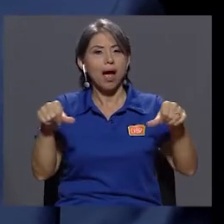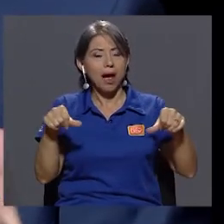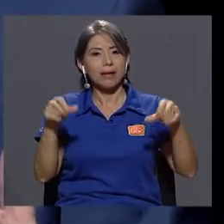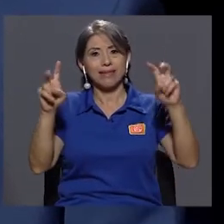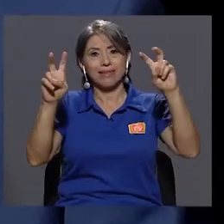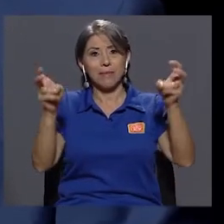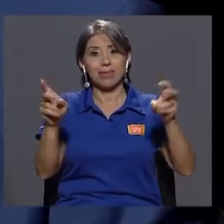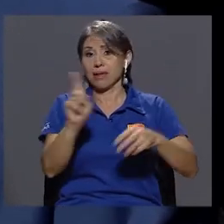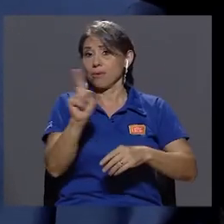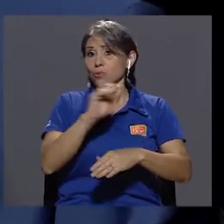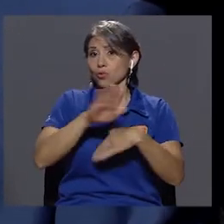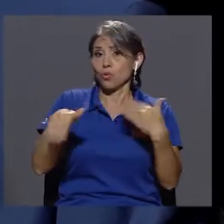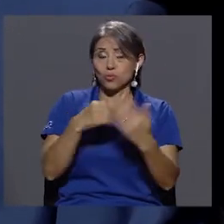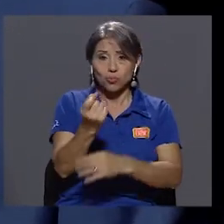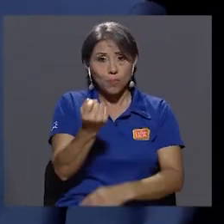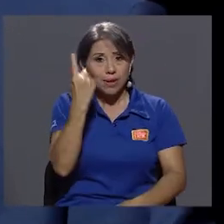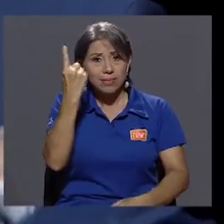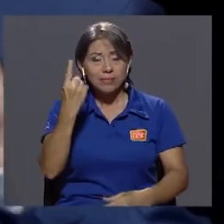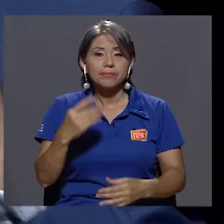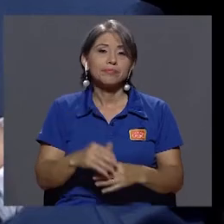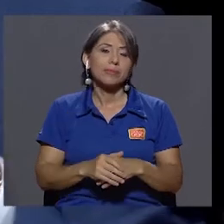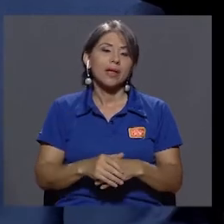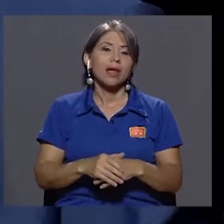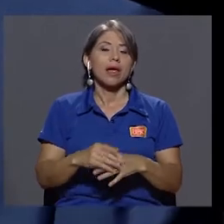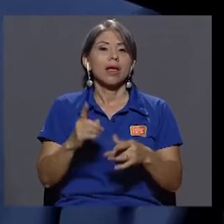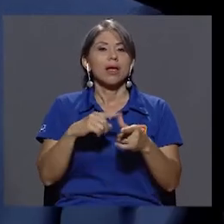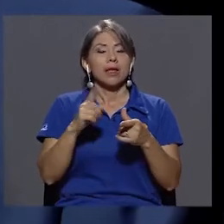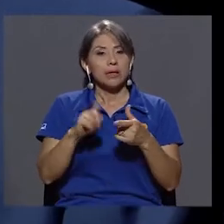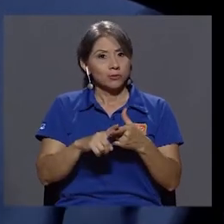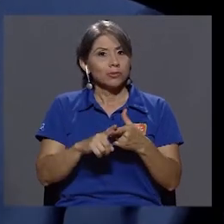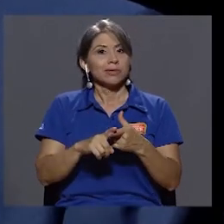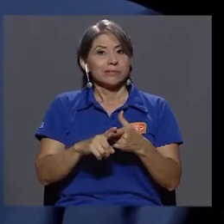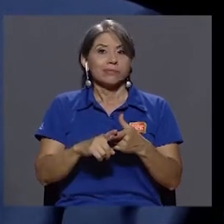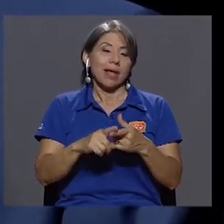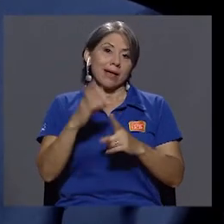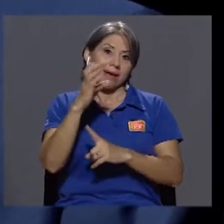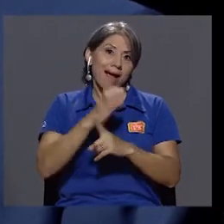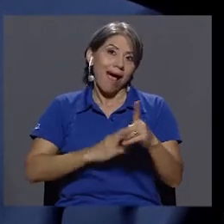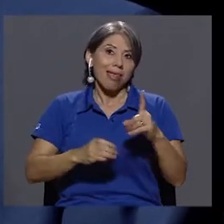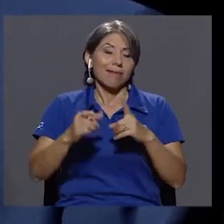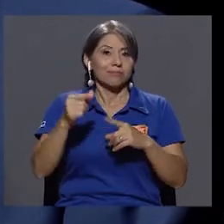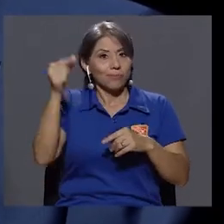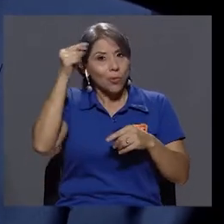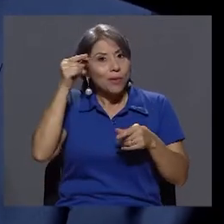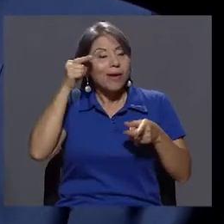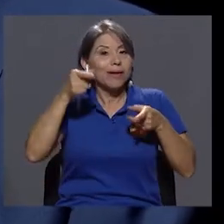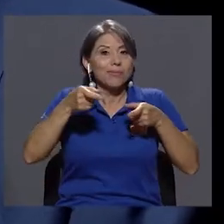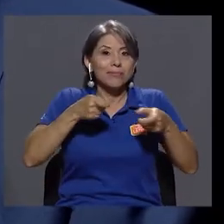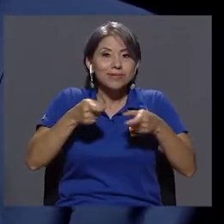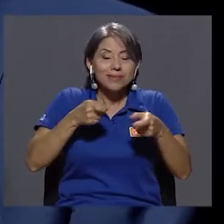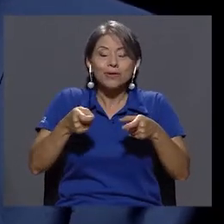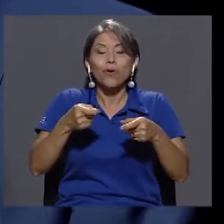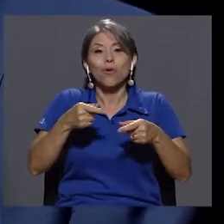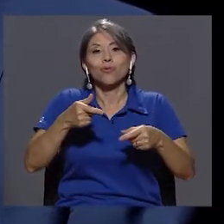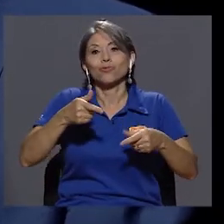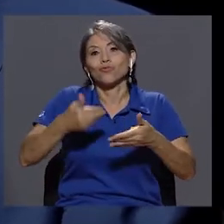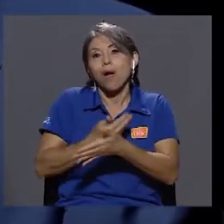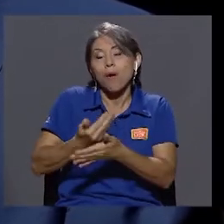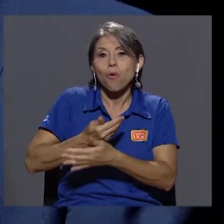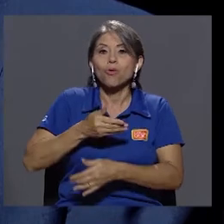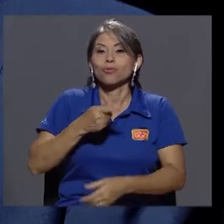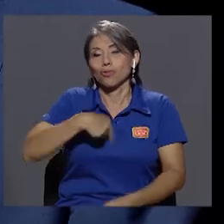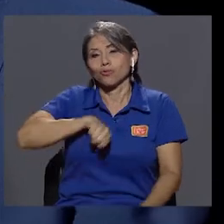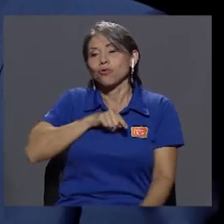no todo el mundo lo ha comprendido entonces íbamos cada administración que venía le íbamos a decir